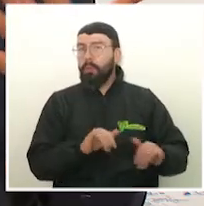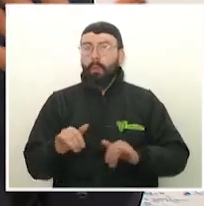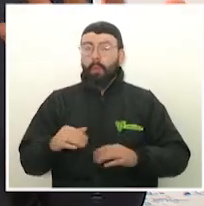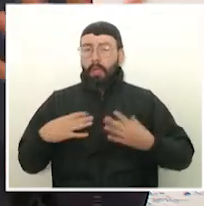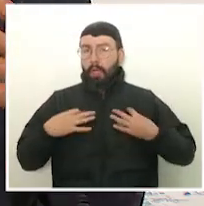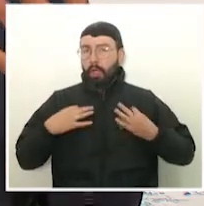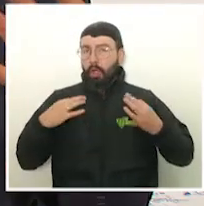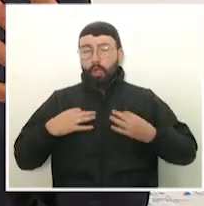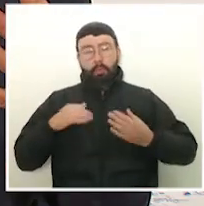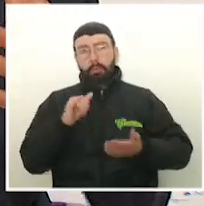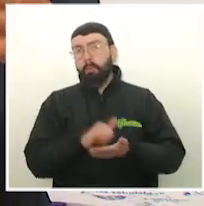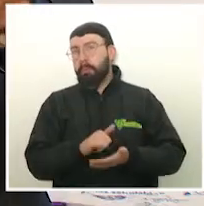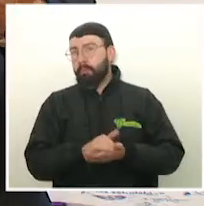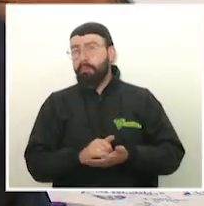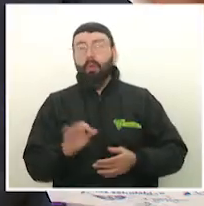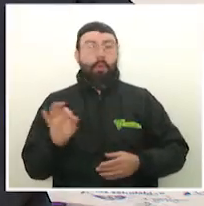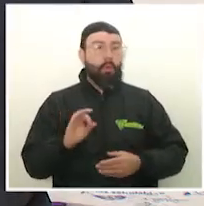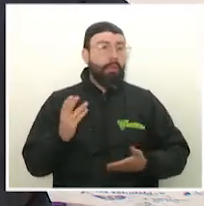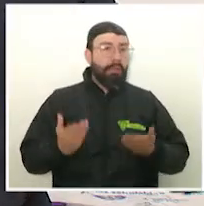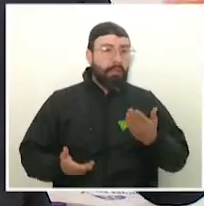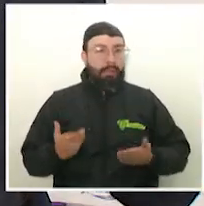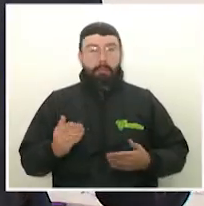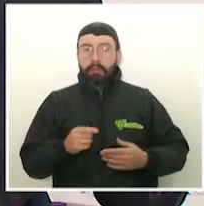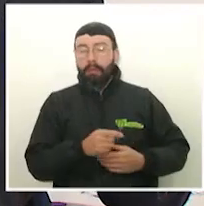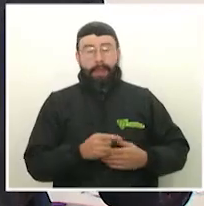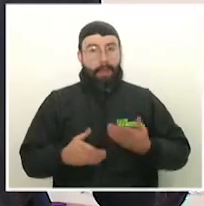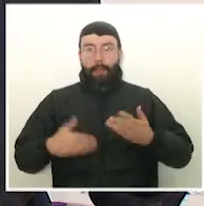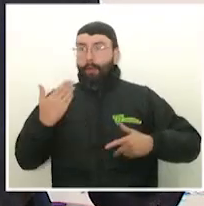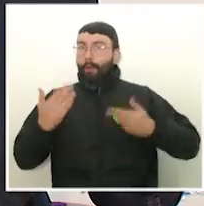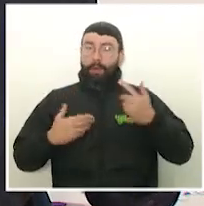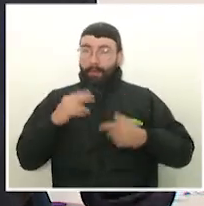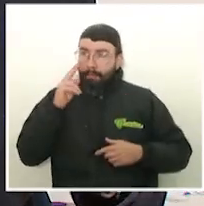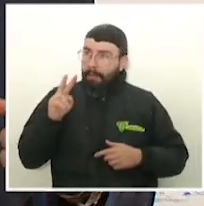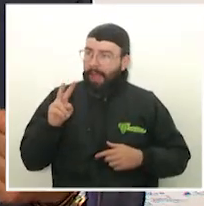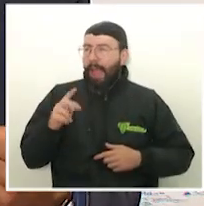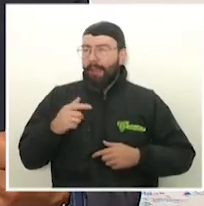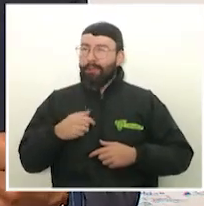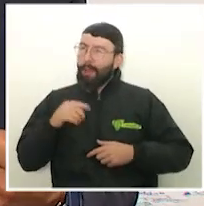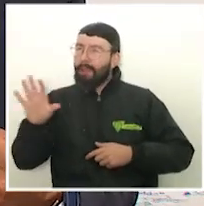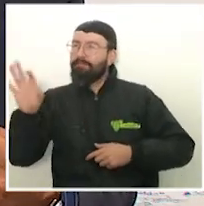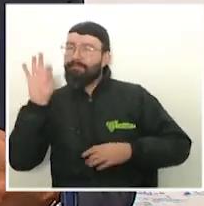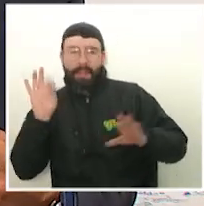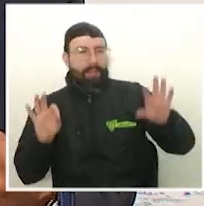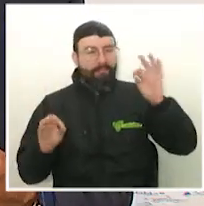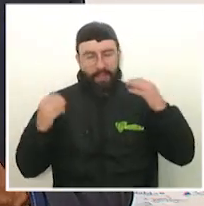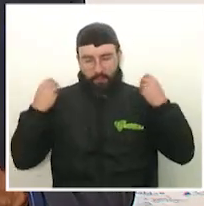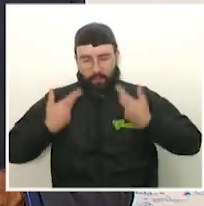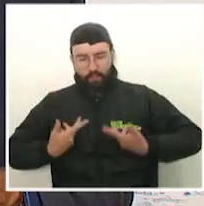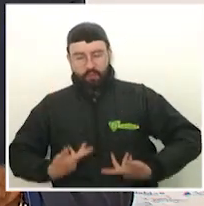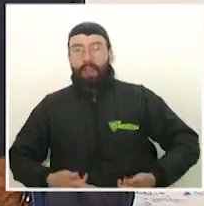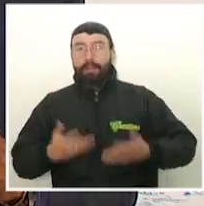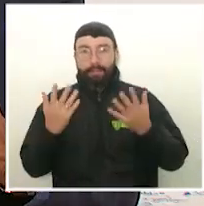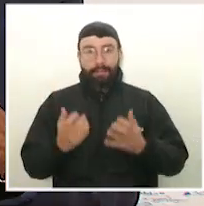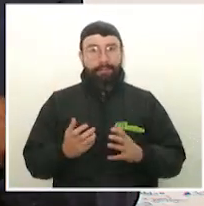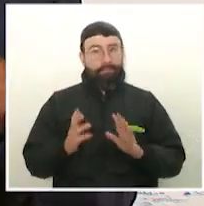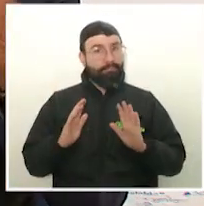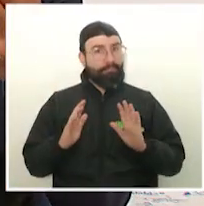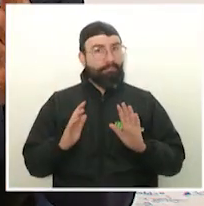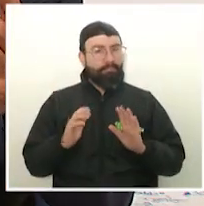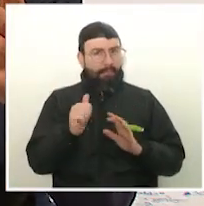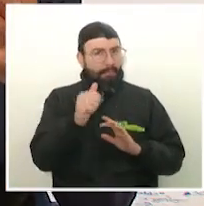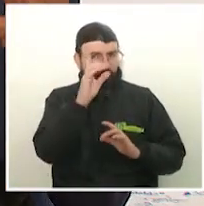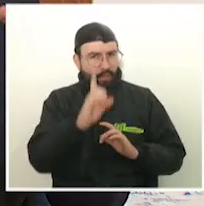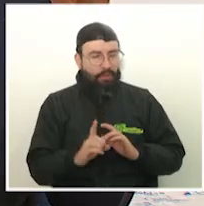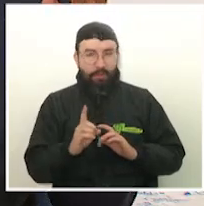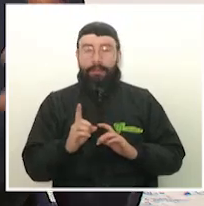ustedes, dependiendo del estado de ánimo, cuando abren el closet, ustedes dicen este o esta ropa. Por eso queríamos compartir también, pues ahora